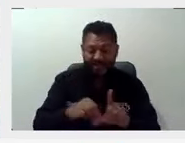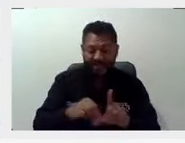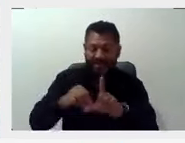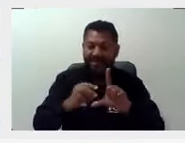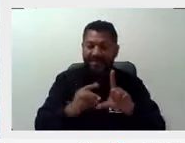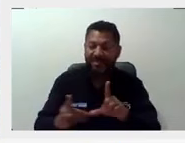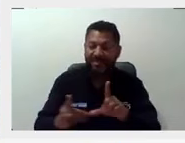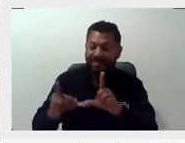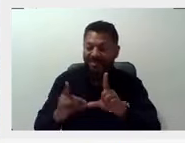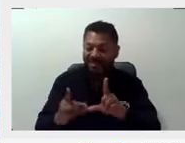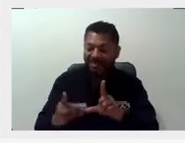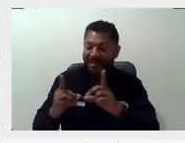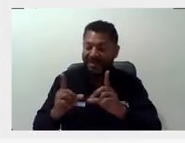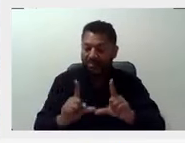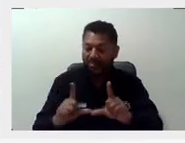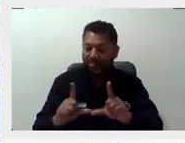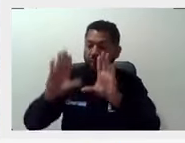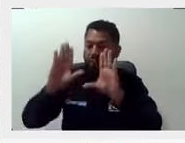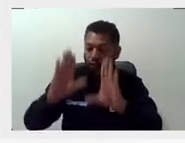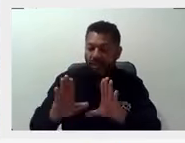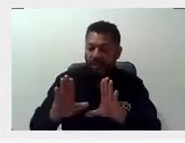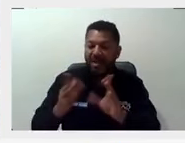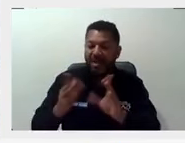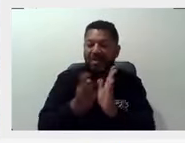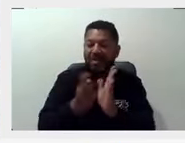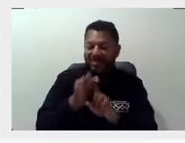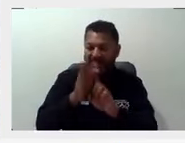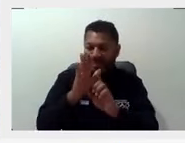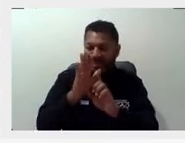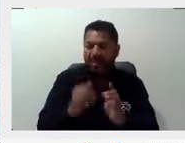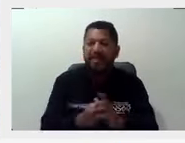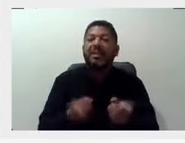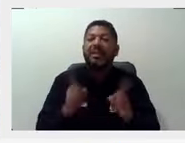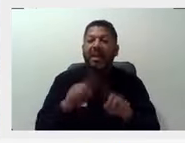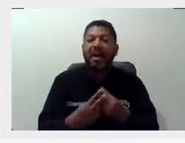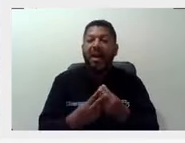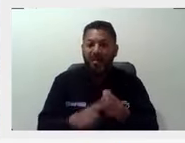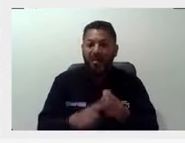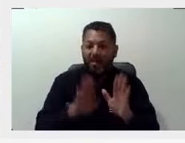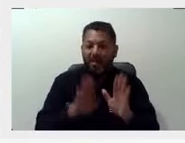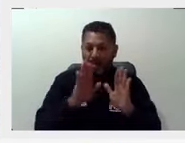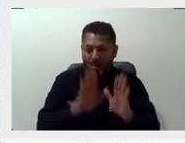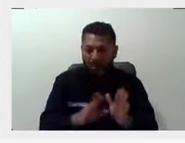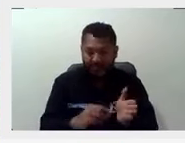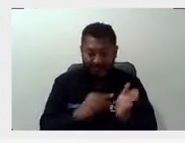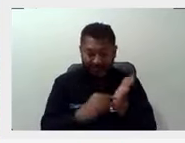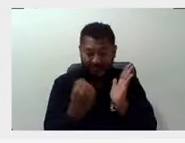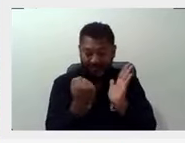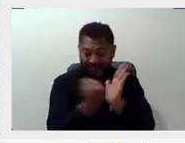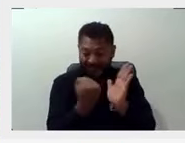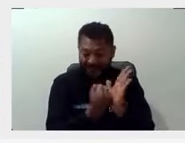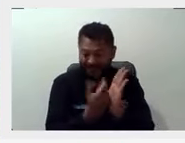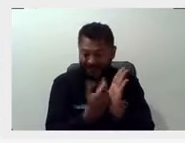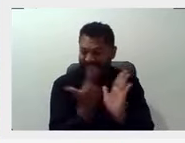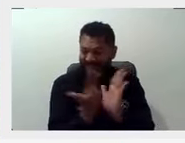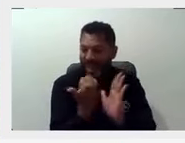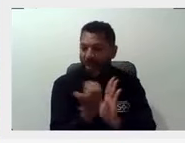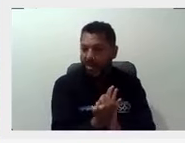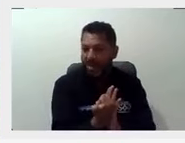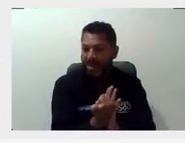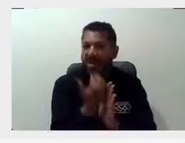algunas herramientas, algunos elementos. Desde el fondo editorial, a través de los libros, podemos tener, por ejemplo, el Grupo de